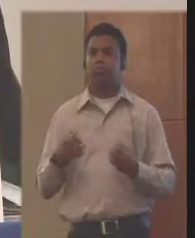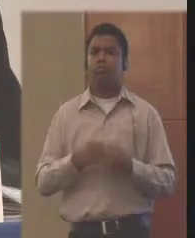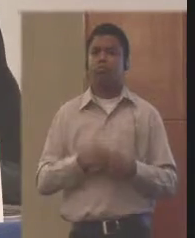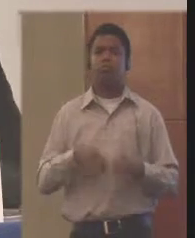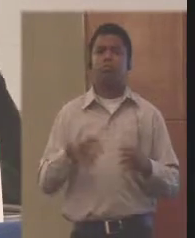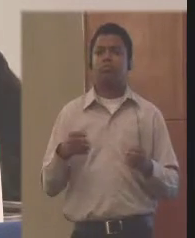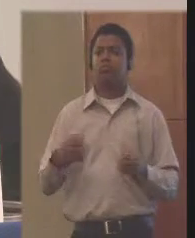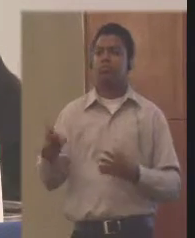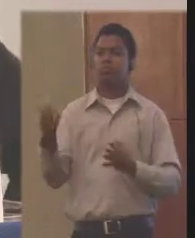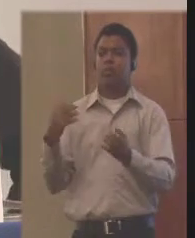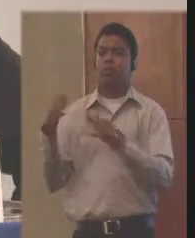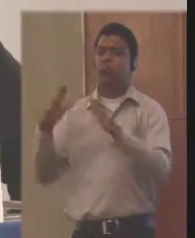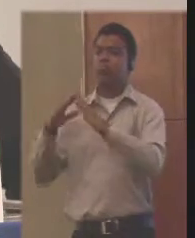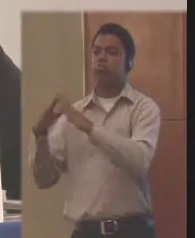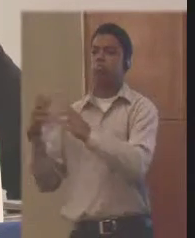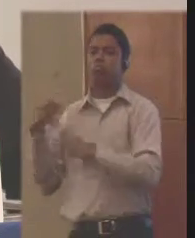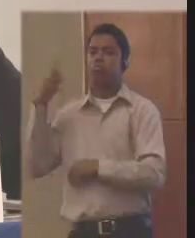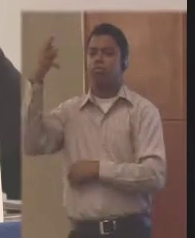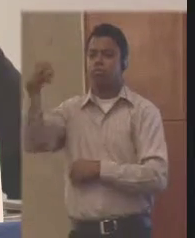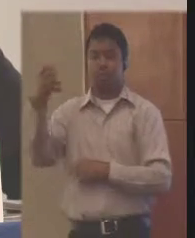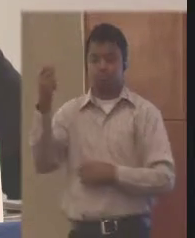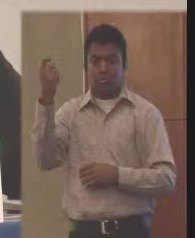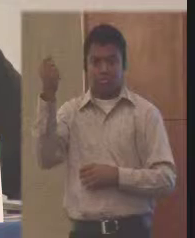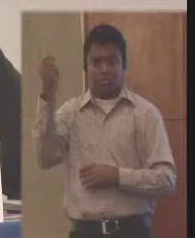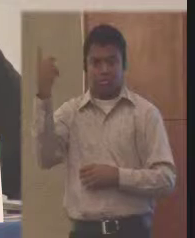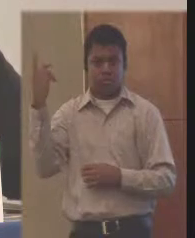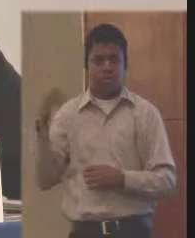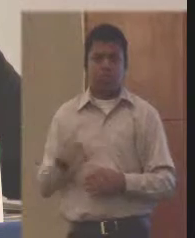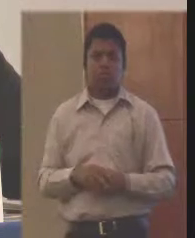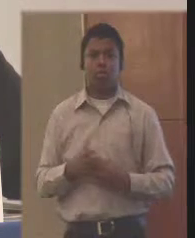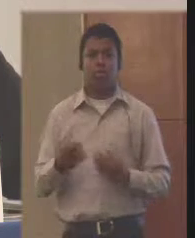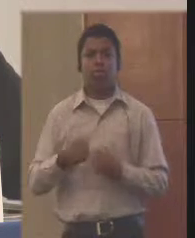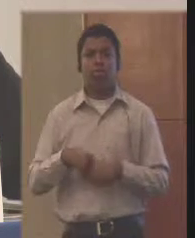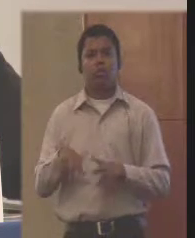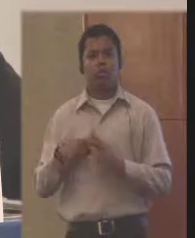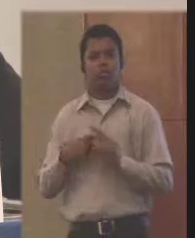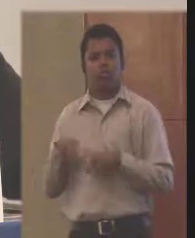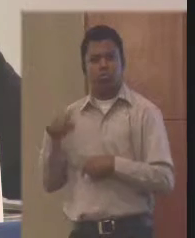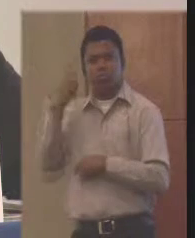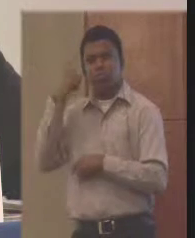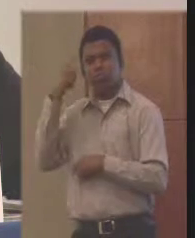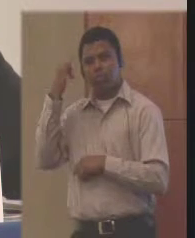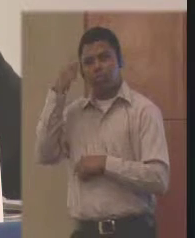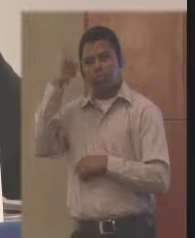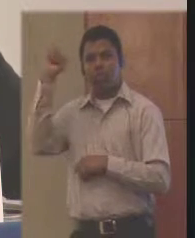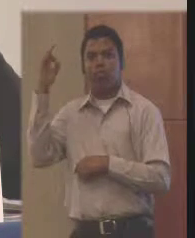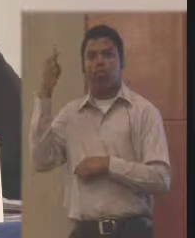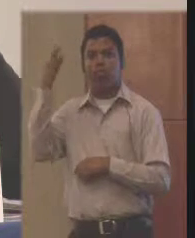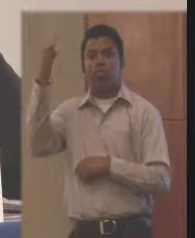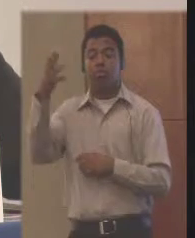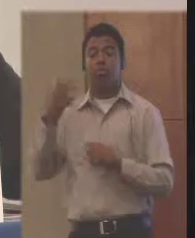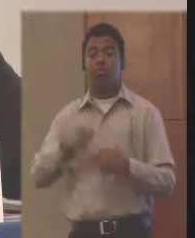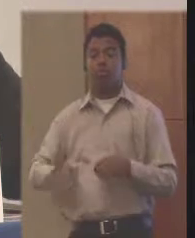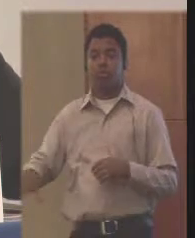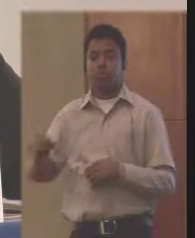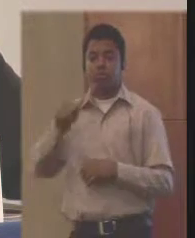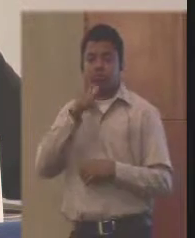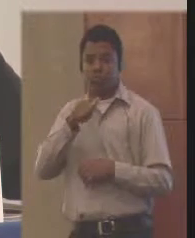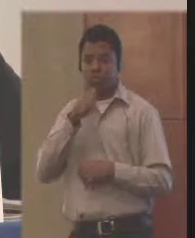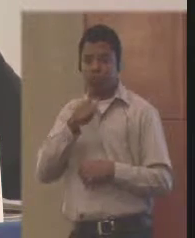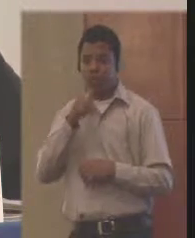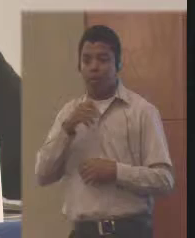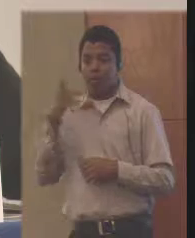Entiendan, esta iniciativa es una iniciativa del sector privado, para el sector privado, con una